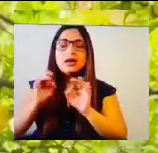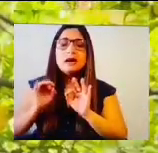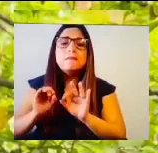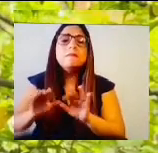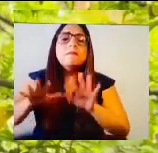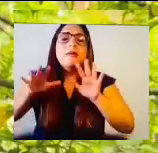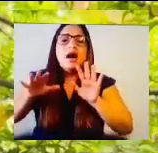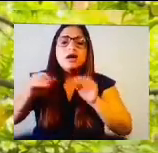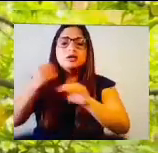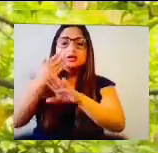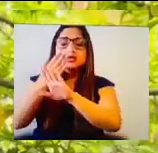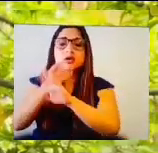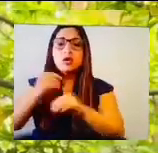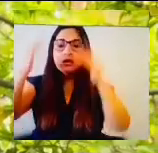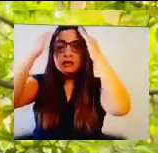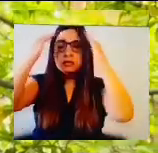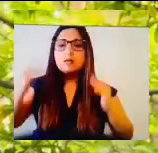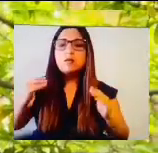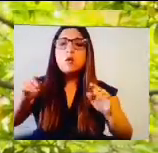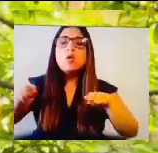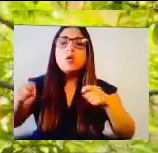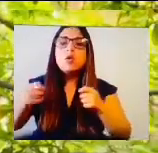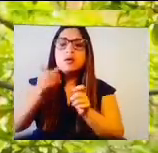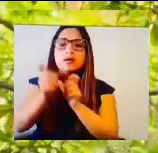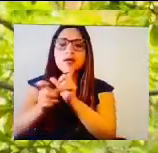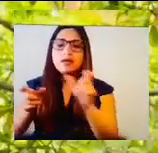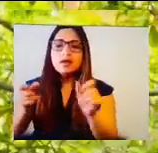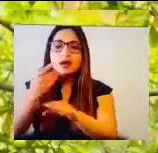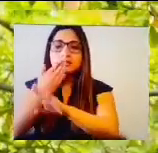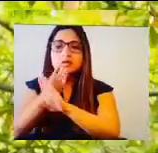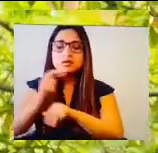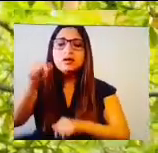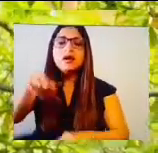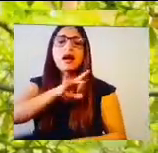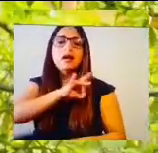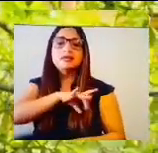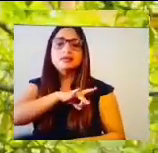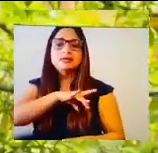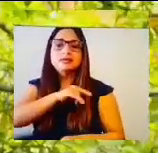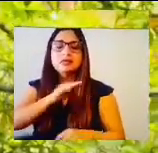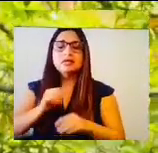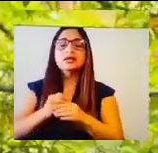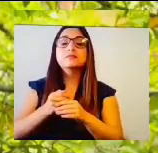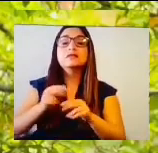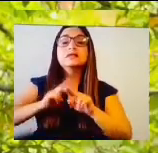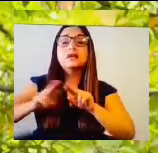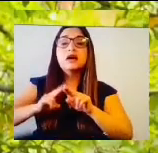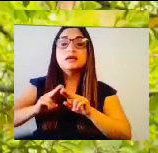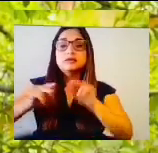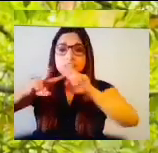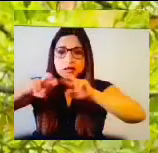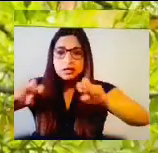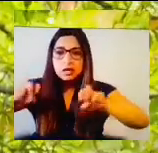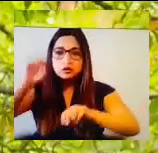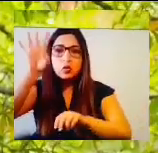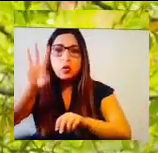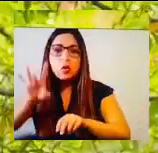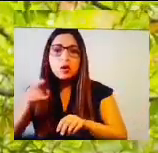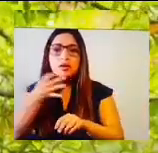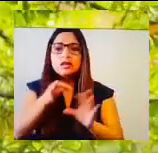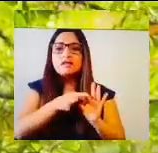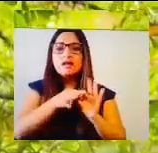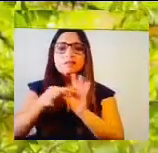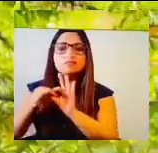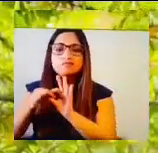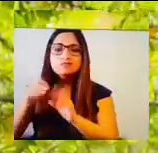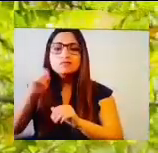de la enfermedad de Alzheimer en la identidad ocupacional de adultos mayores en Chile a medida que progresa. Se realizará una investigación cualitativa en la que